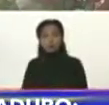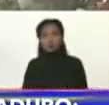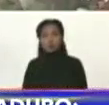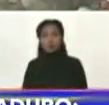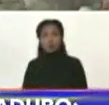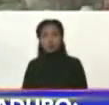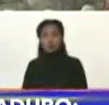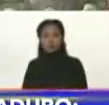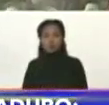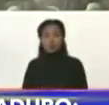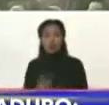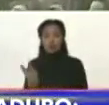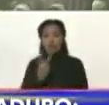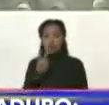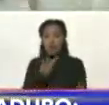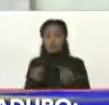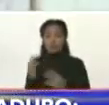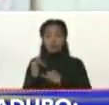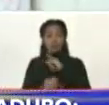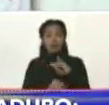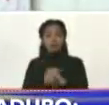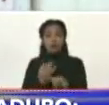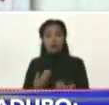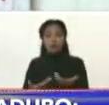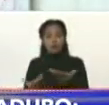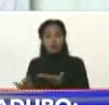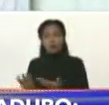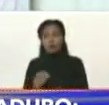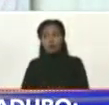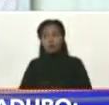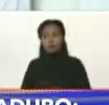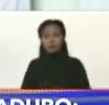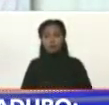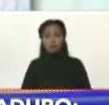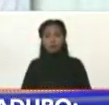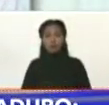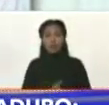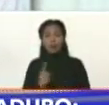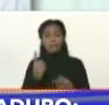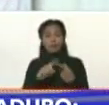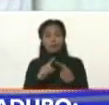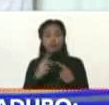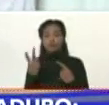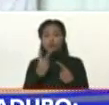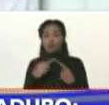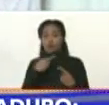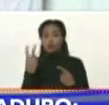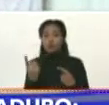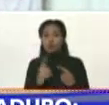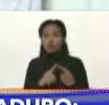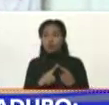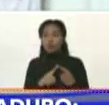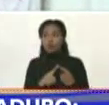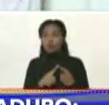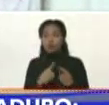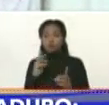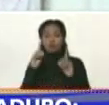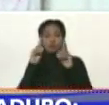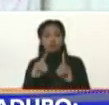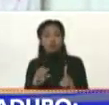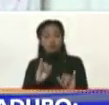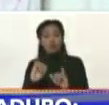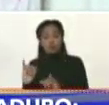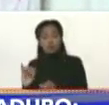la palabra a dos invitados internacionales. El primero son dos voceros designados por